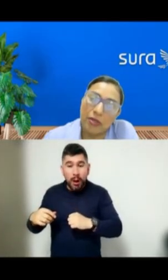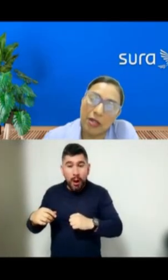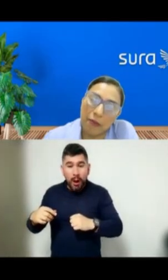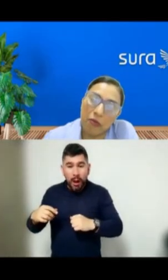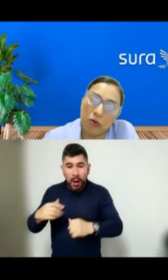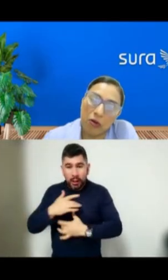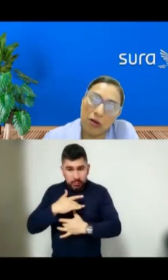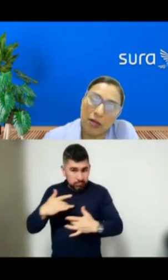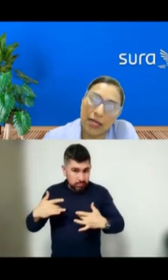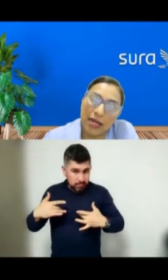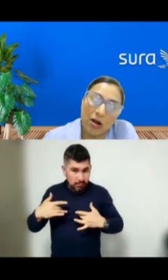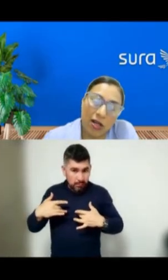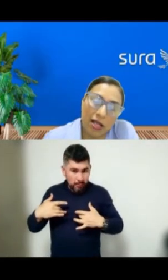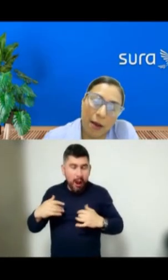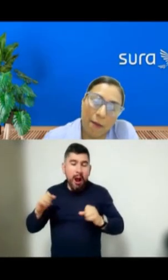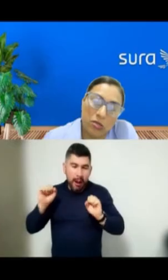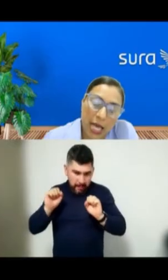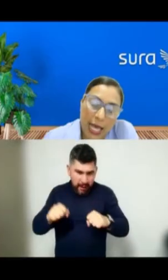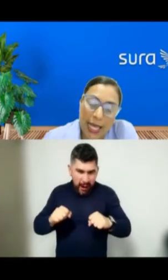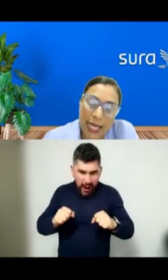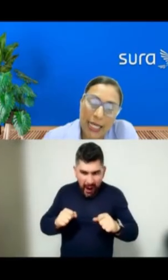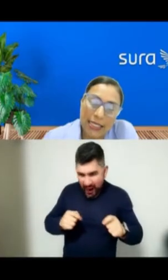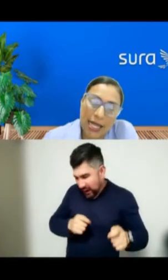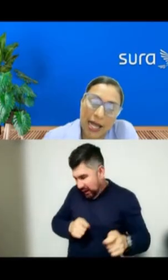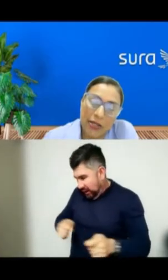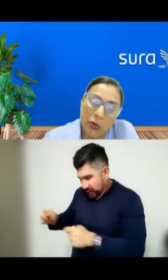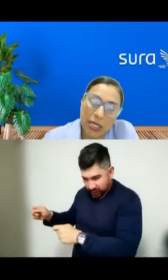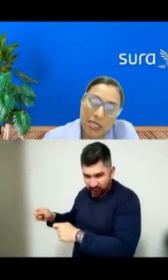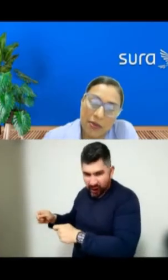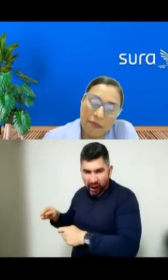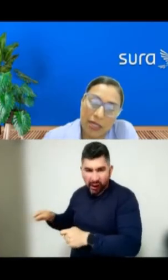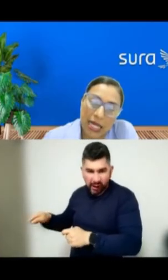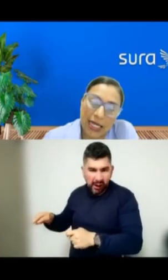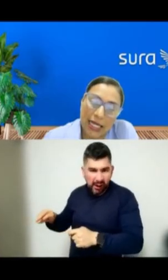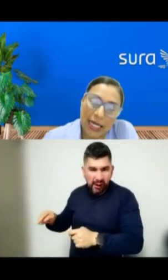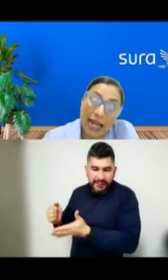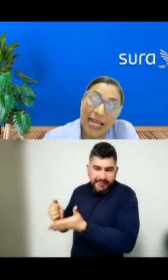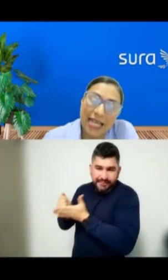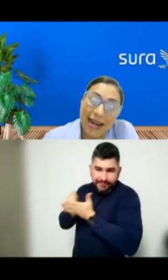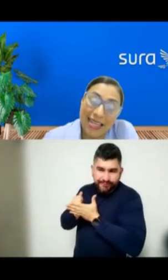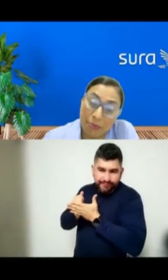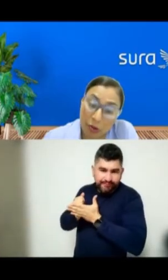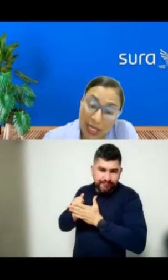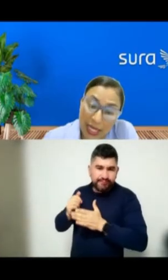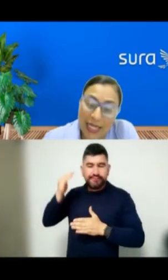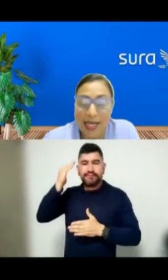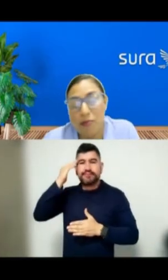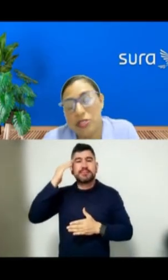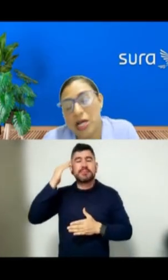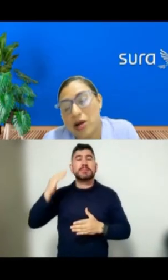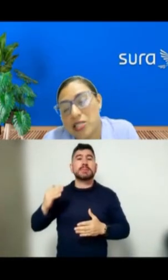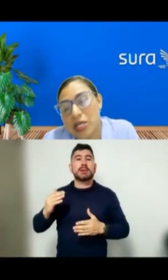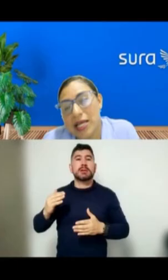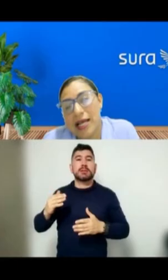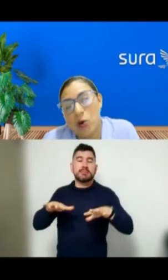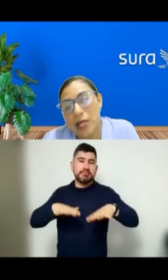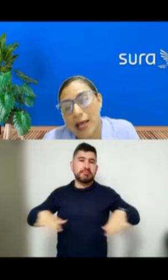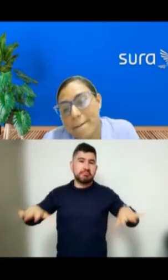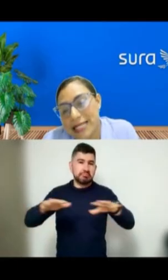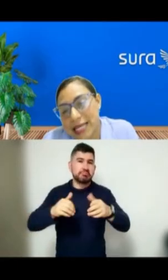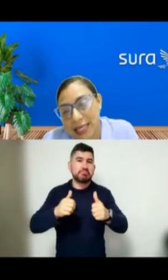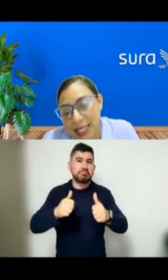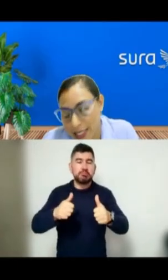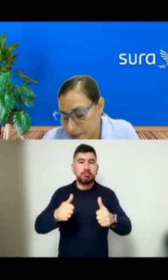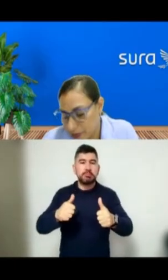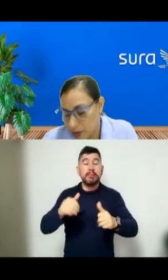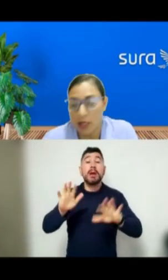ayuda, también pues la puedo, lo que llamamos estas ayudas, ¿verdad? Que las áreas protegidas que en muchas ocasiones